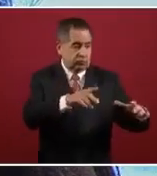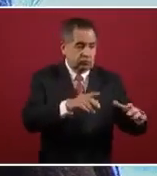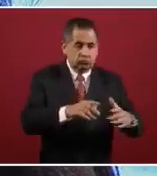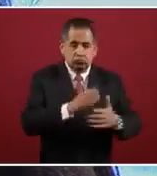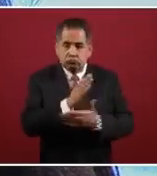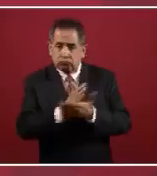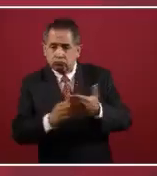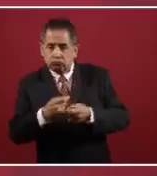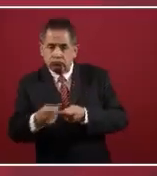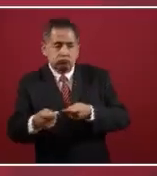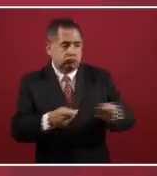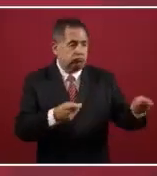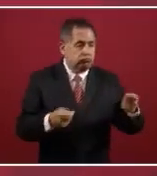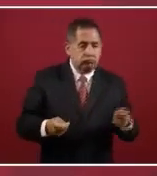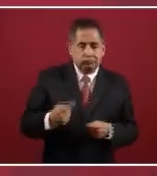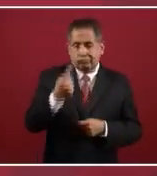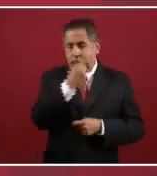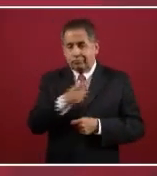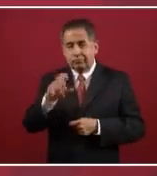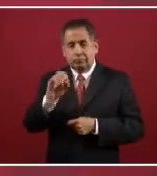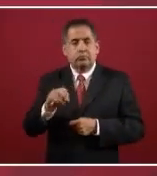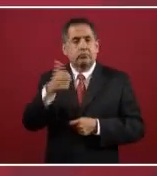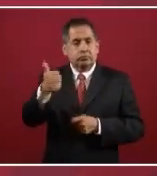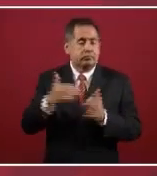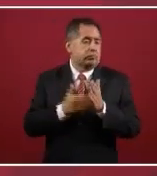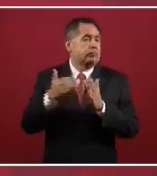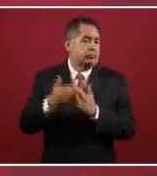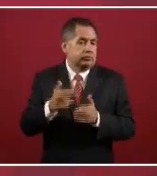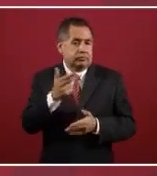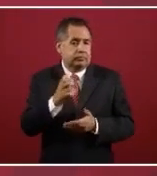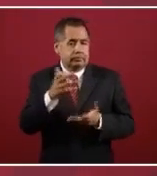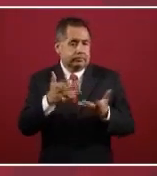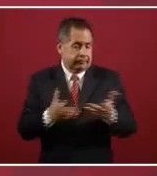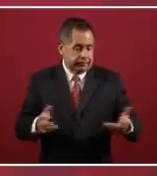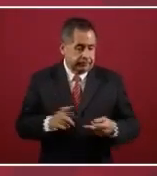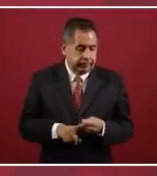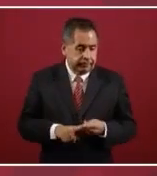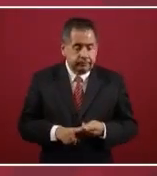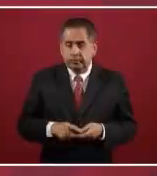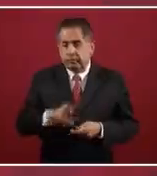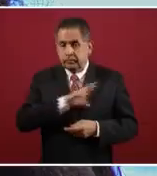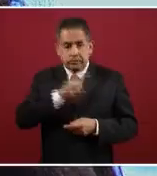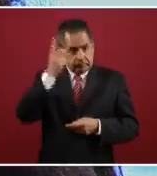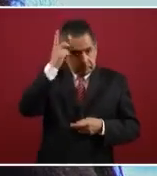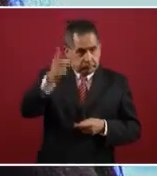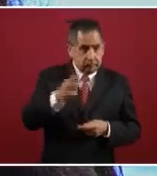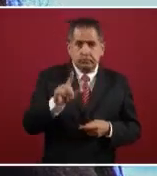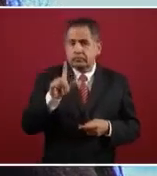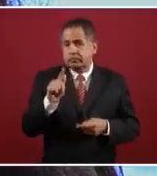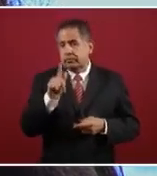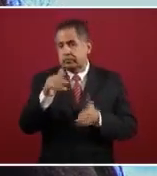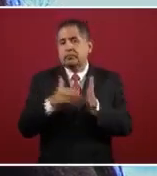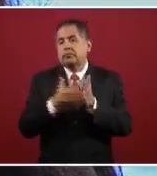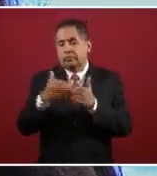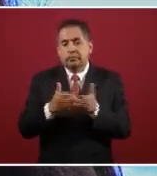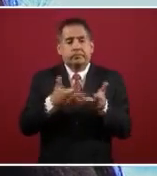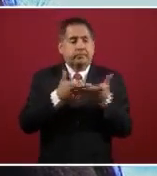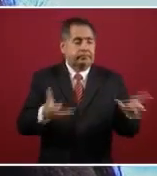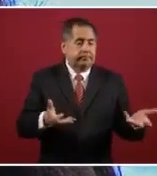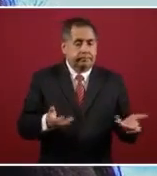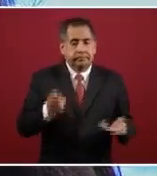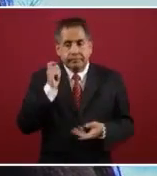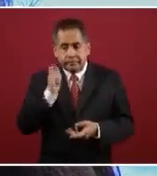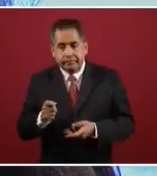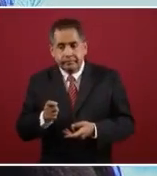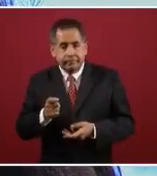reparto de 106 millones de hectáreas y en pequeña propiedad 70 millones. Estamos hablando que la